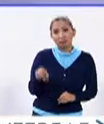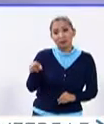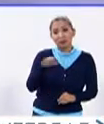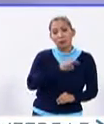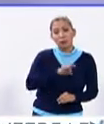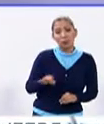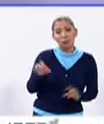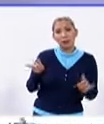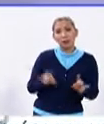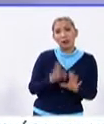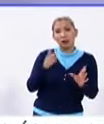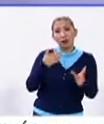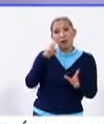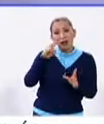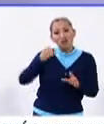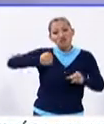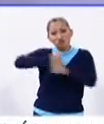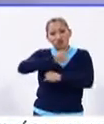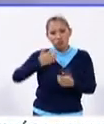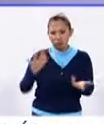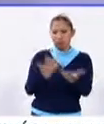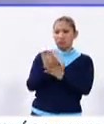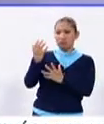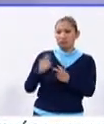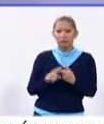se puede dar estos conatos de violencia,